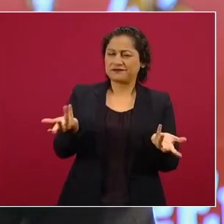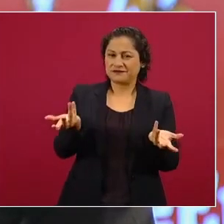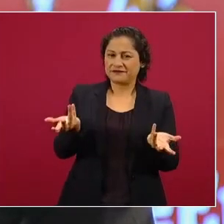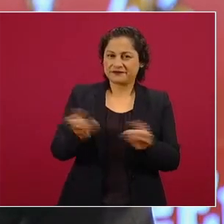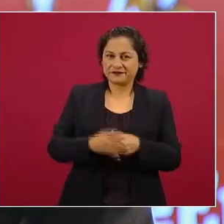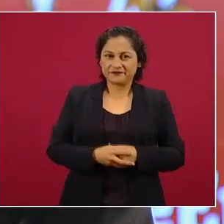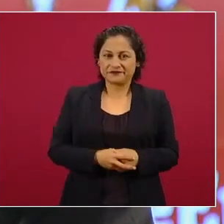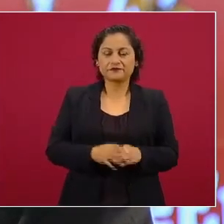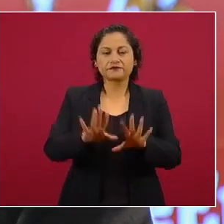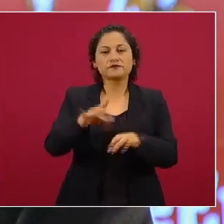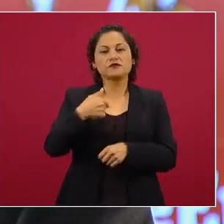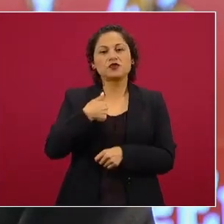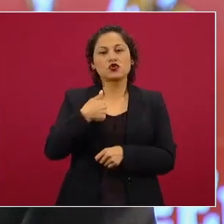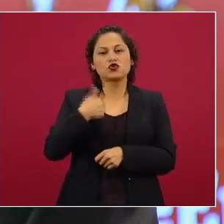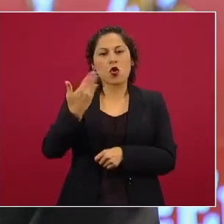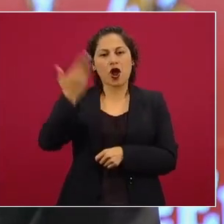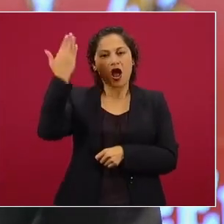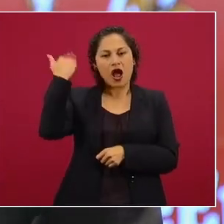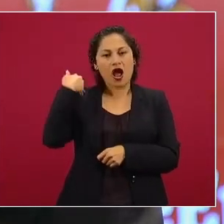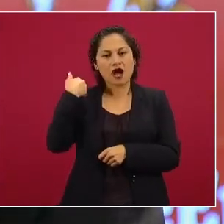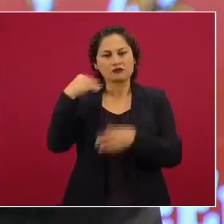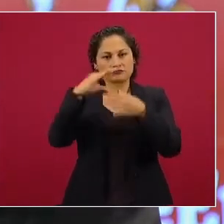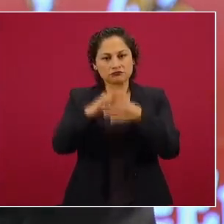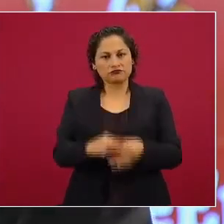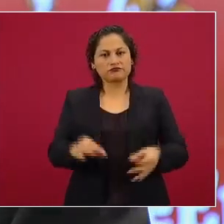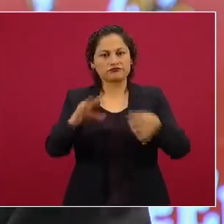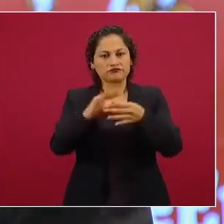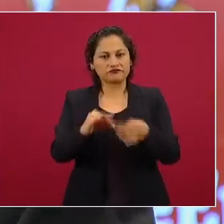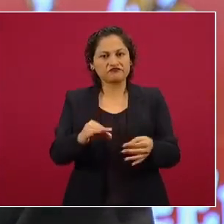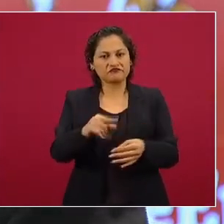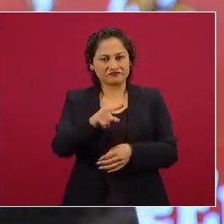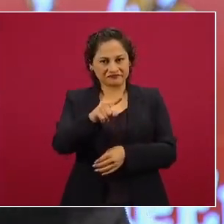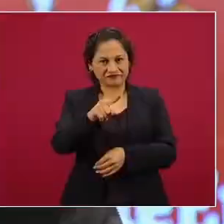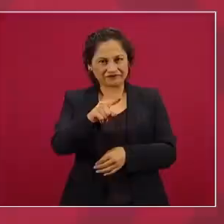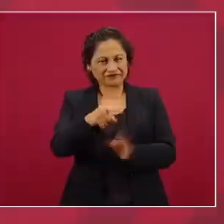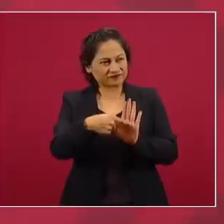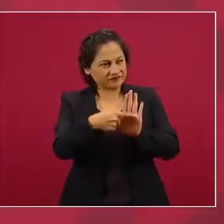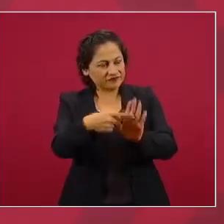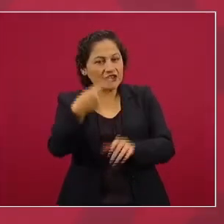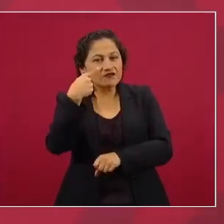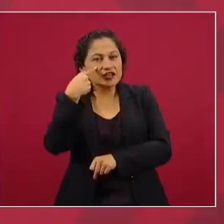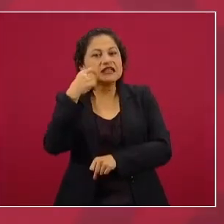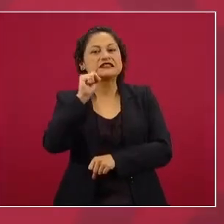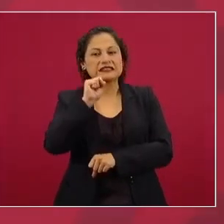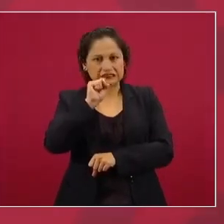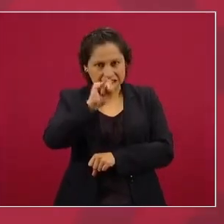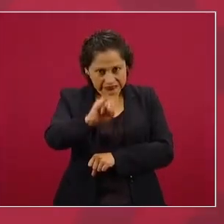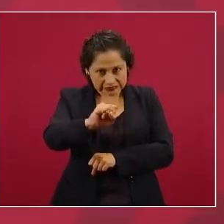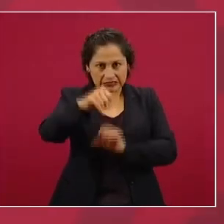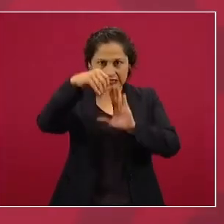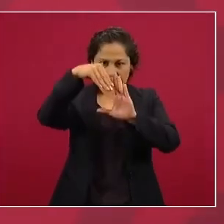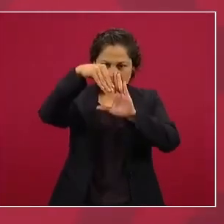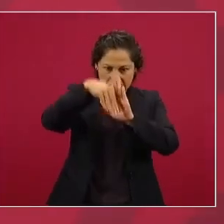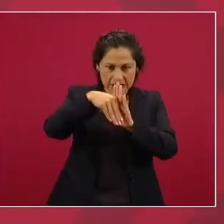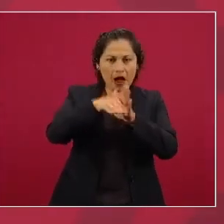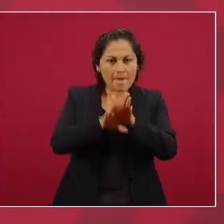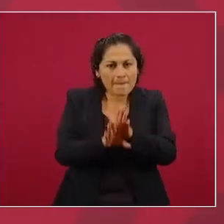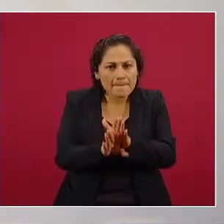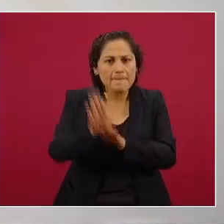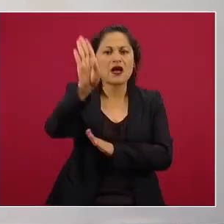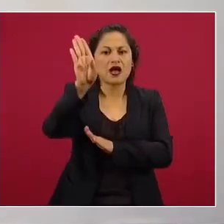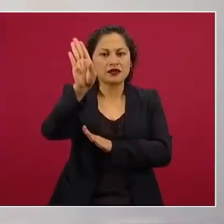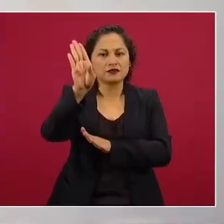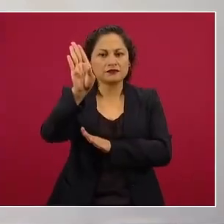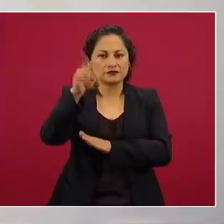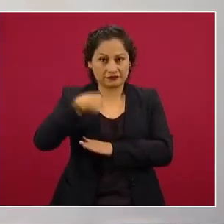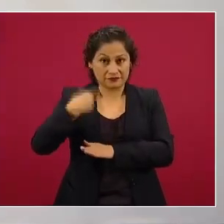di un pronóstico de que iba a ser una V, que íbamos a caer y que íbamos a recuperarnos. Pues ese pronóstico se está